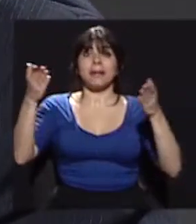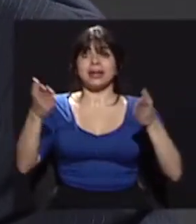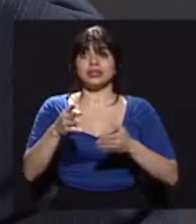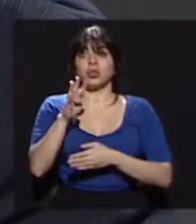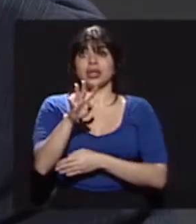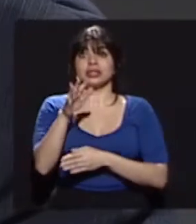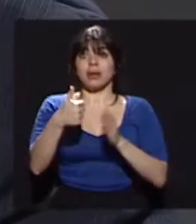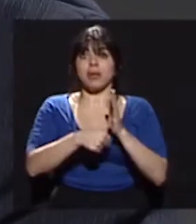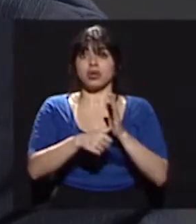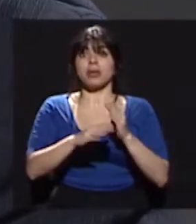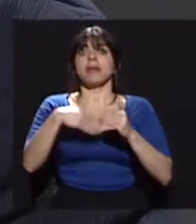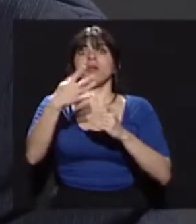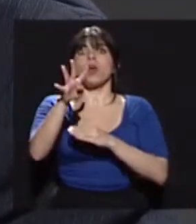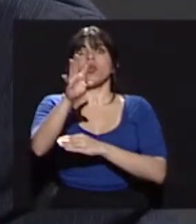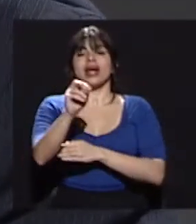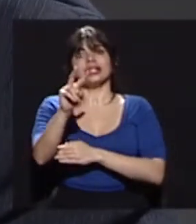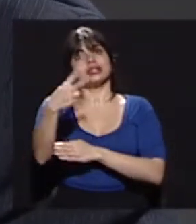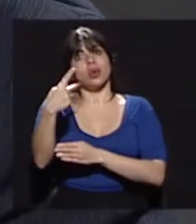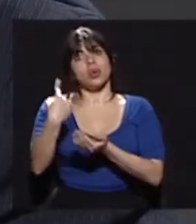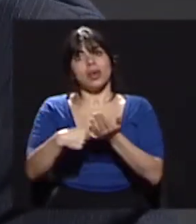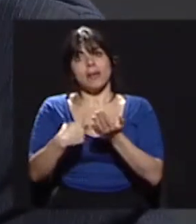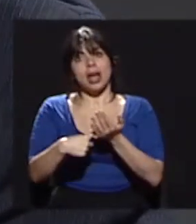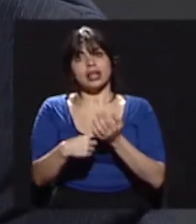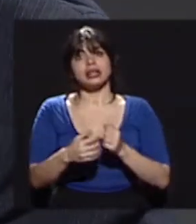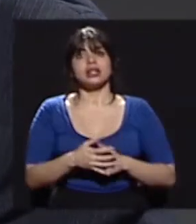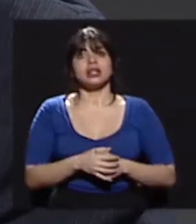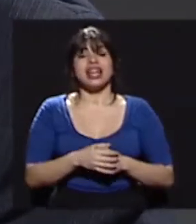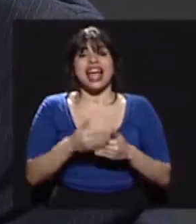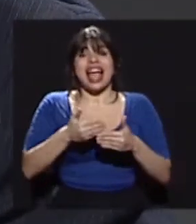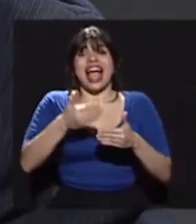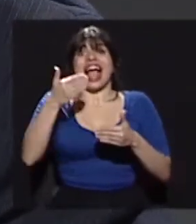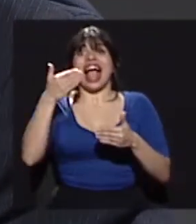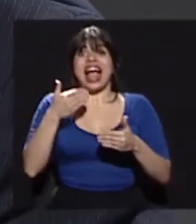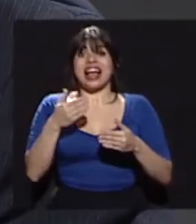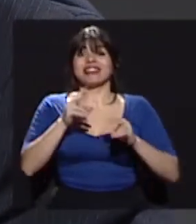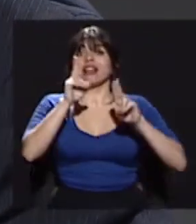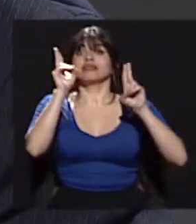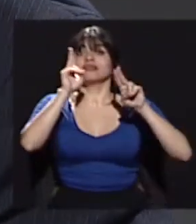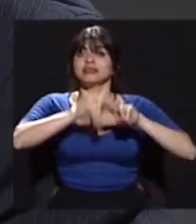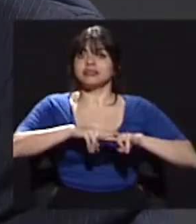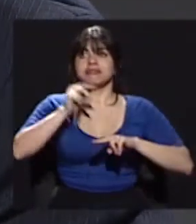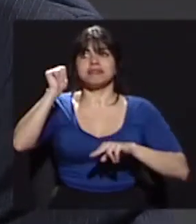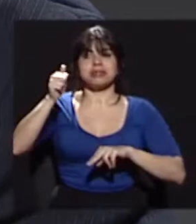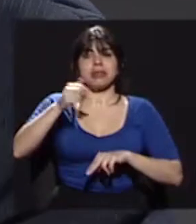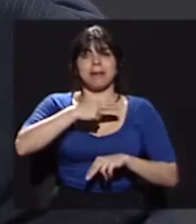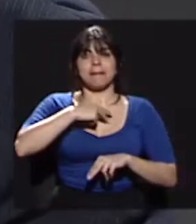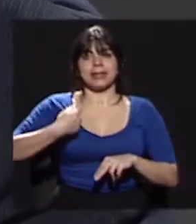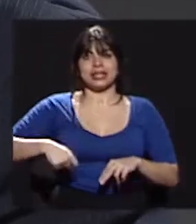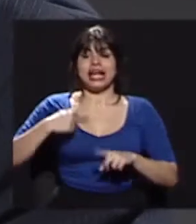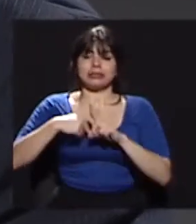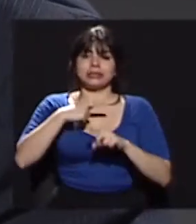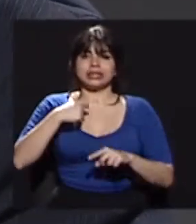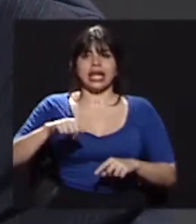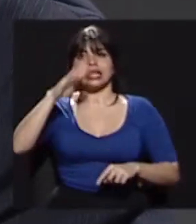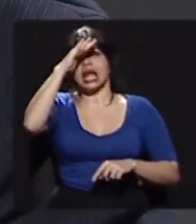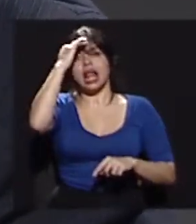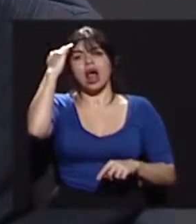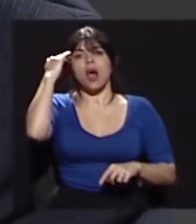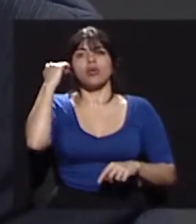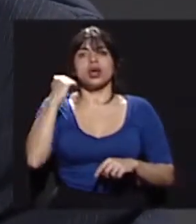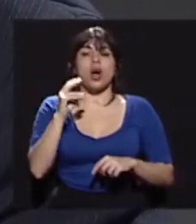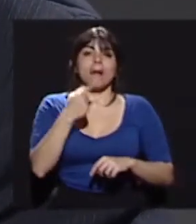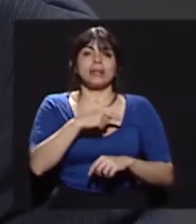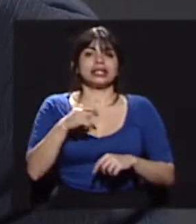y después con 40 en el segundo debate antes de ser vetada por la presidenta de la ex presidenta laura chinchilla o